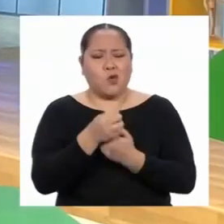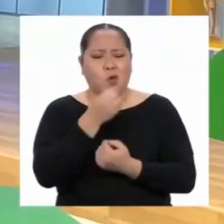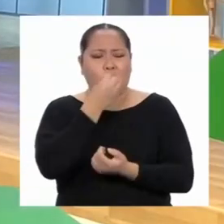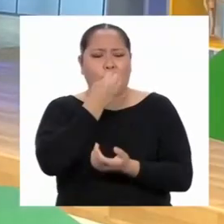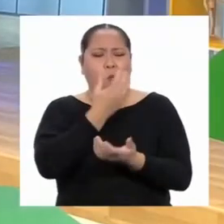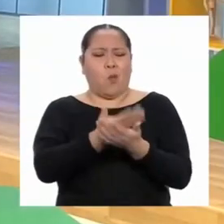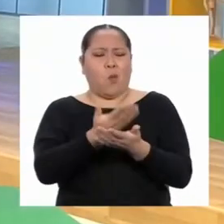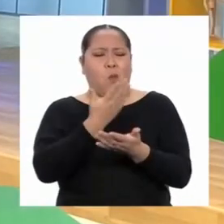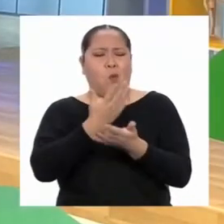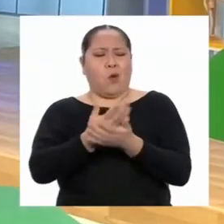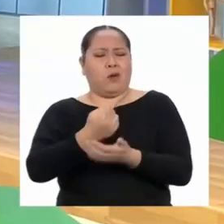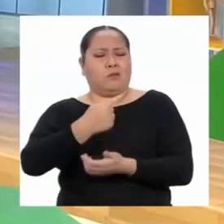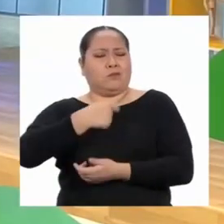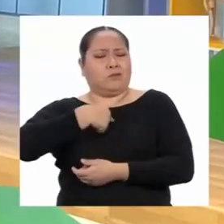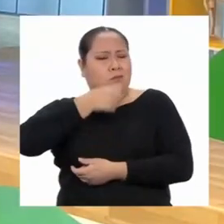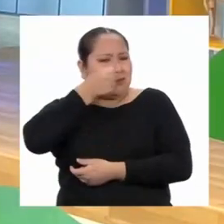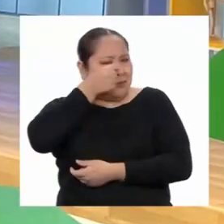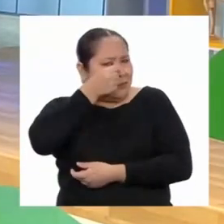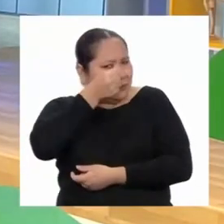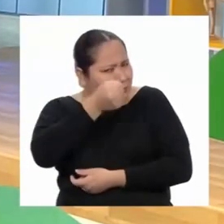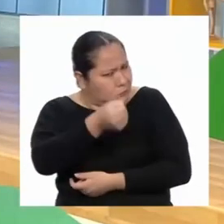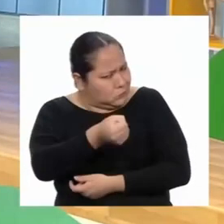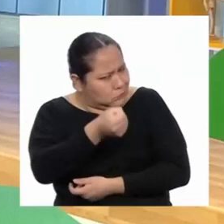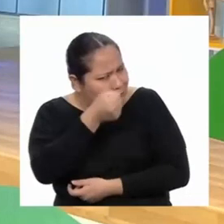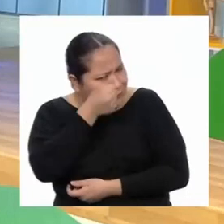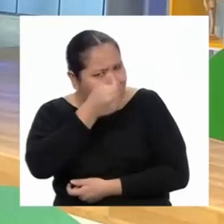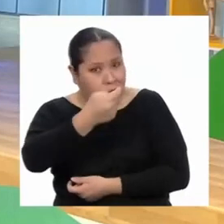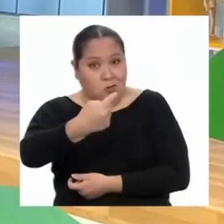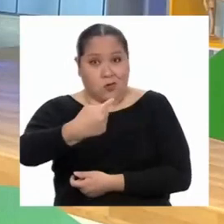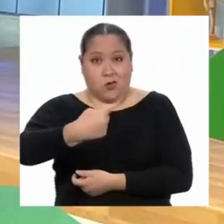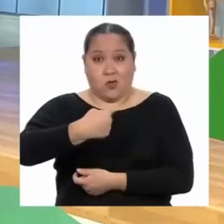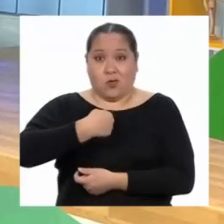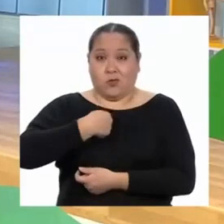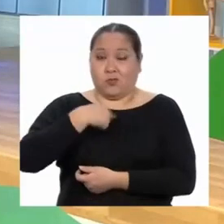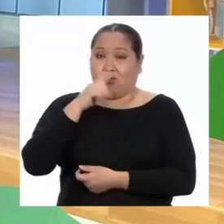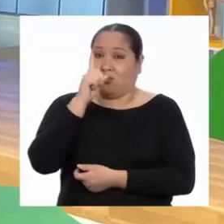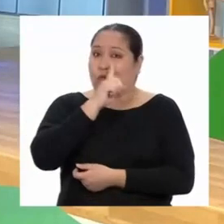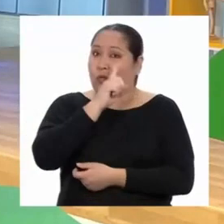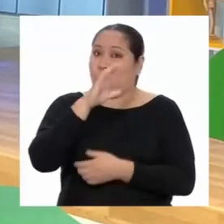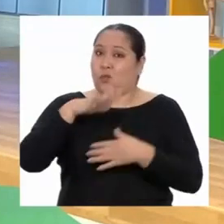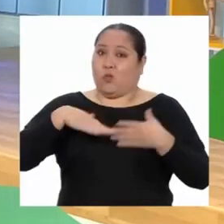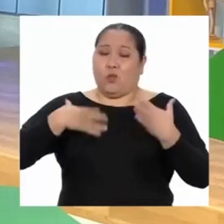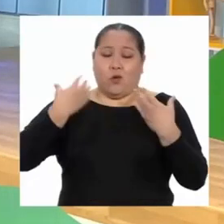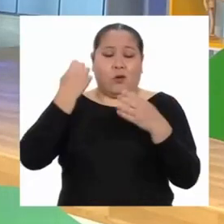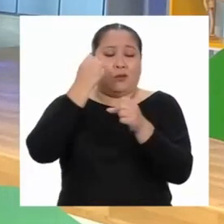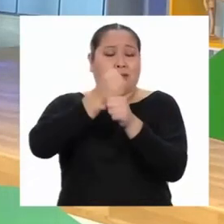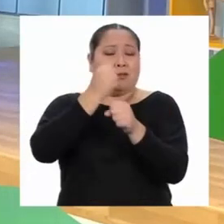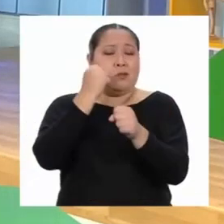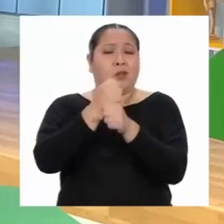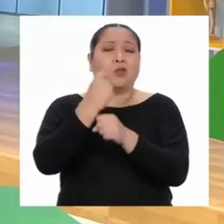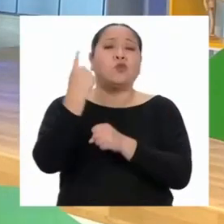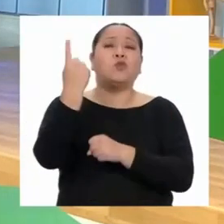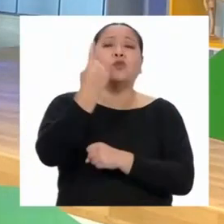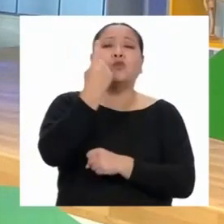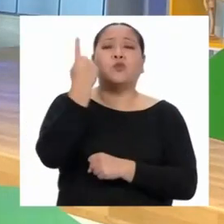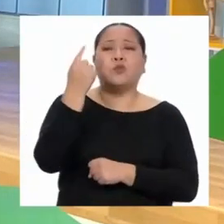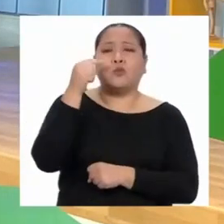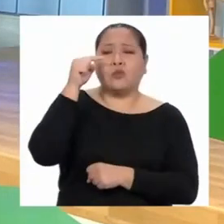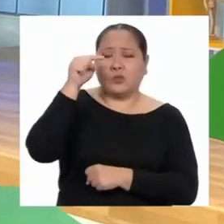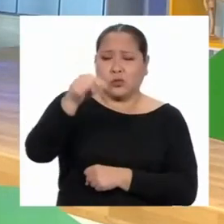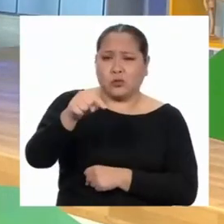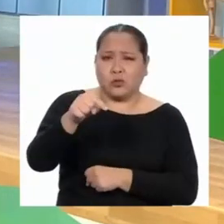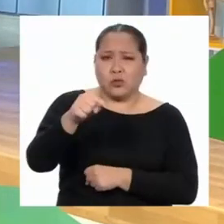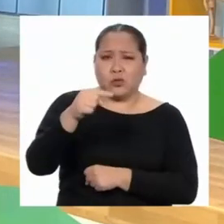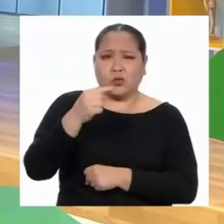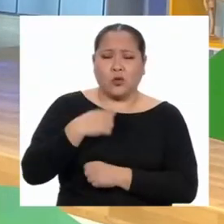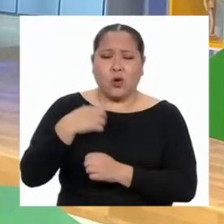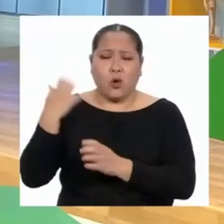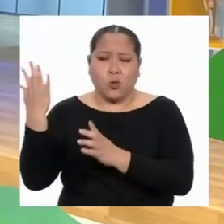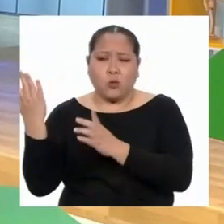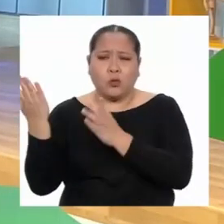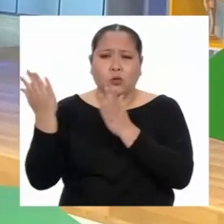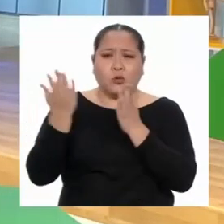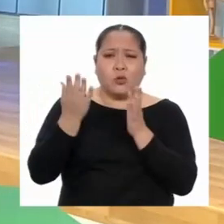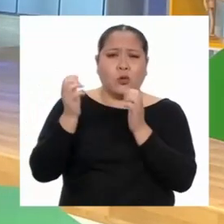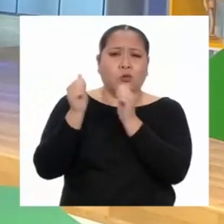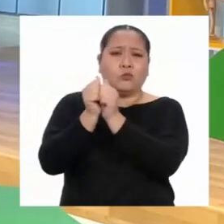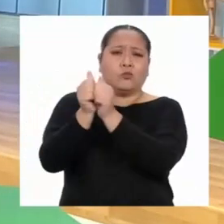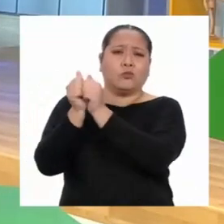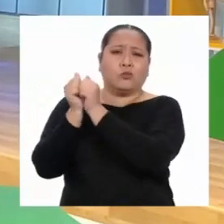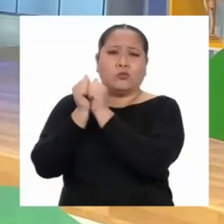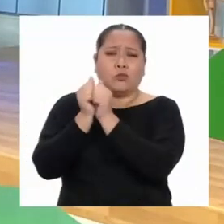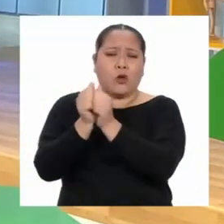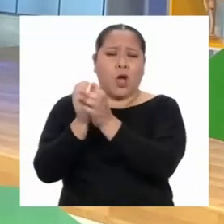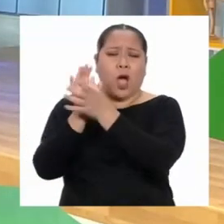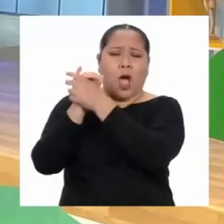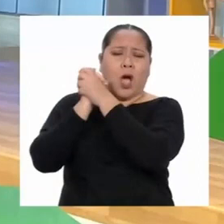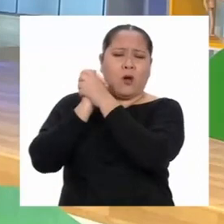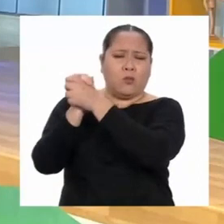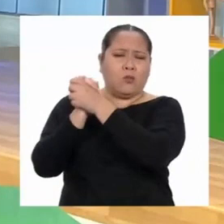detective, como yo, no puede trabajar solo. Por eso, he venido con mi compañero,